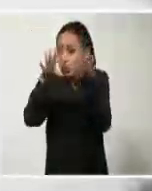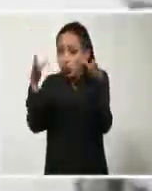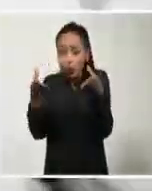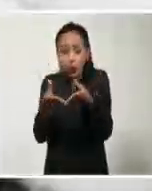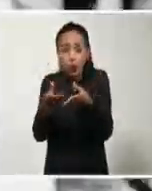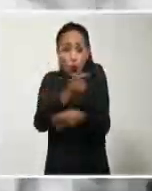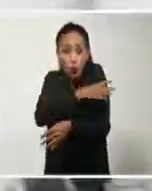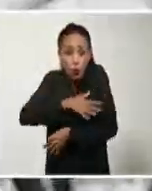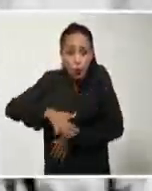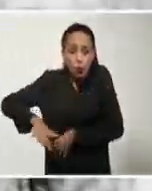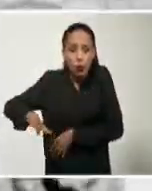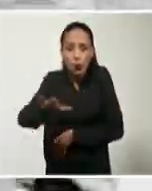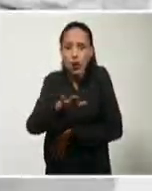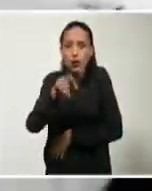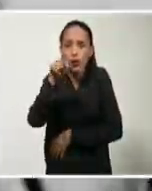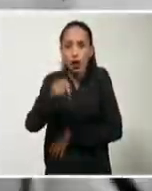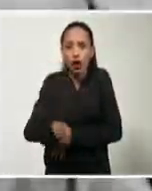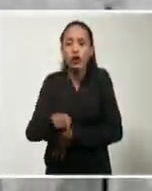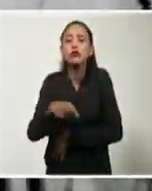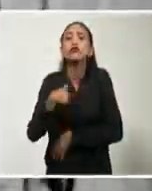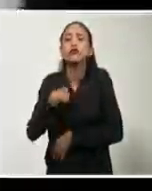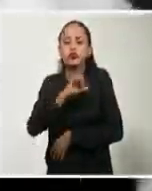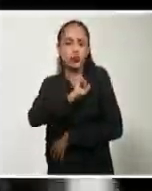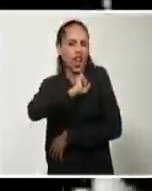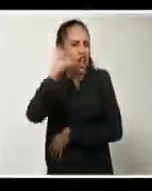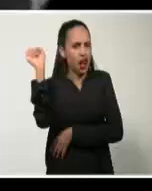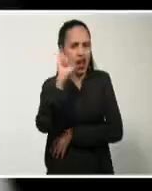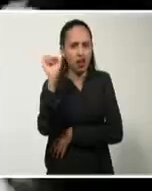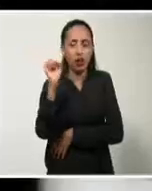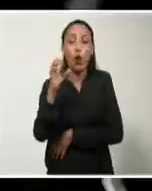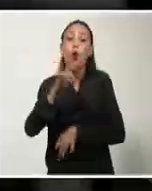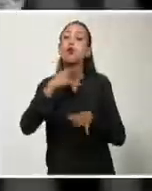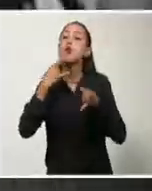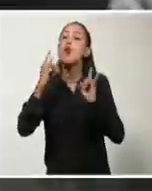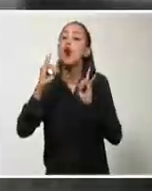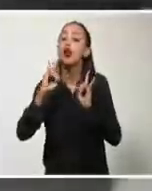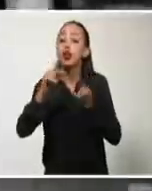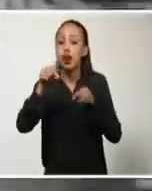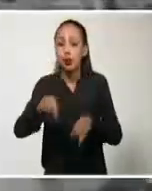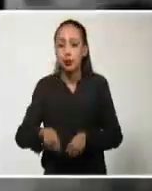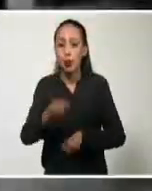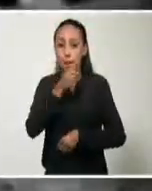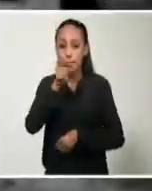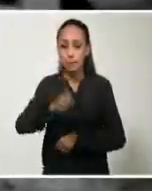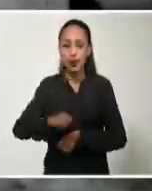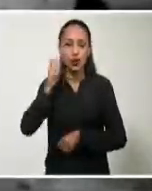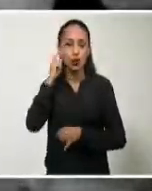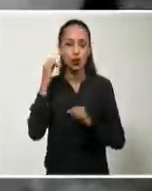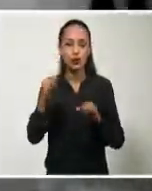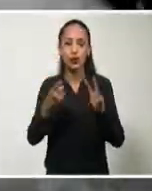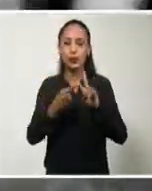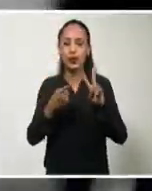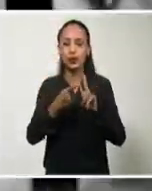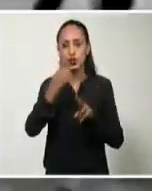refrendaron como única doctrina la de vencer o morir. Daimi Díaz Breijo, Sistema Informativo de la Televisión Cubana.